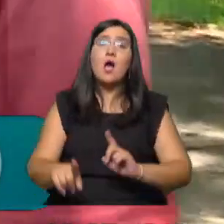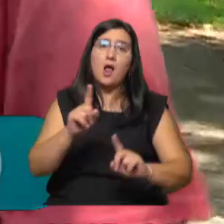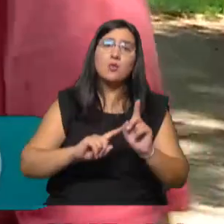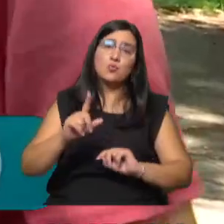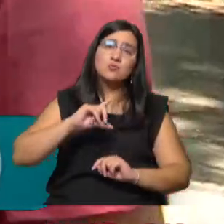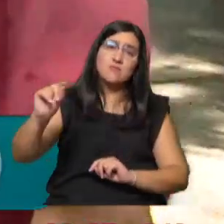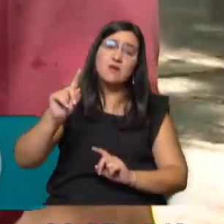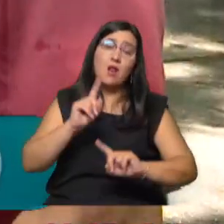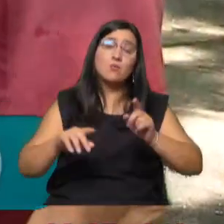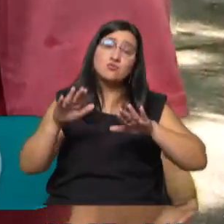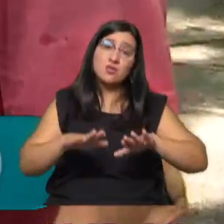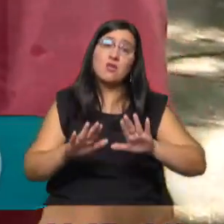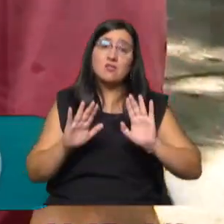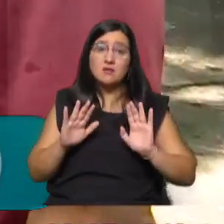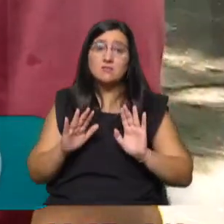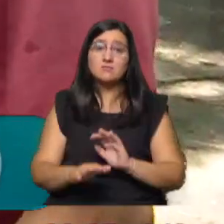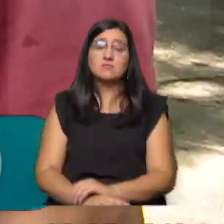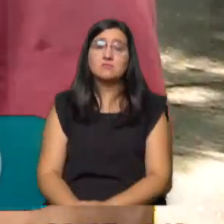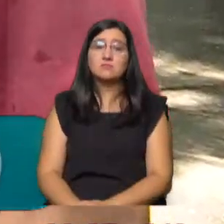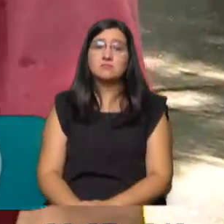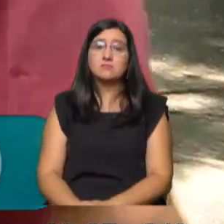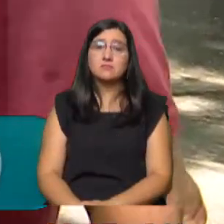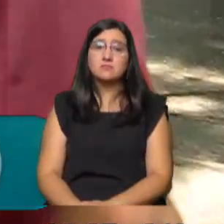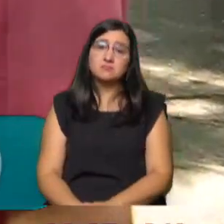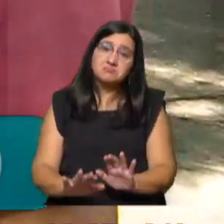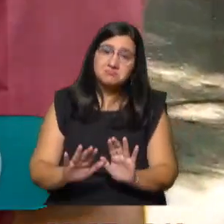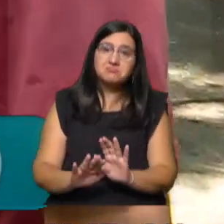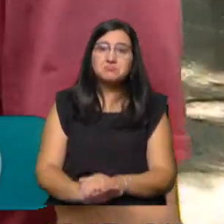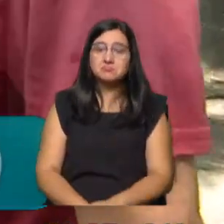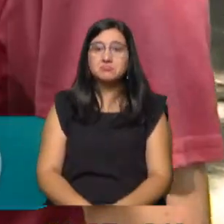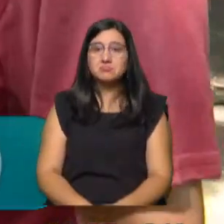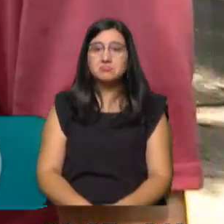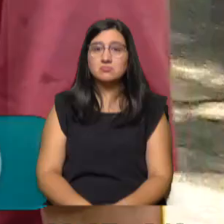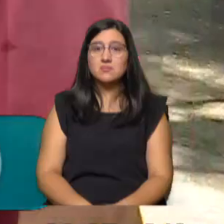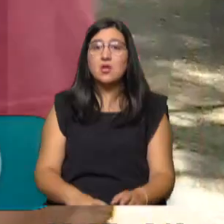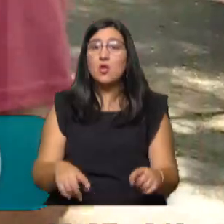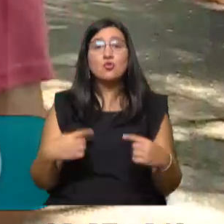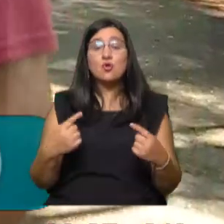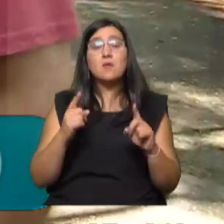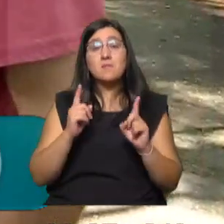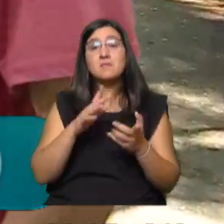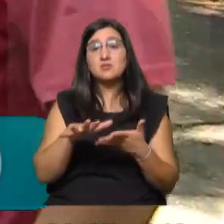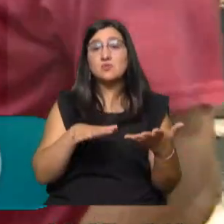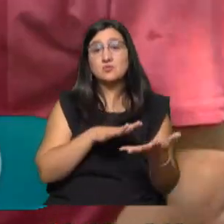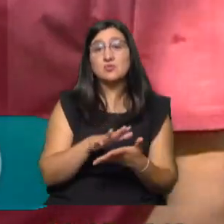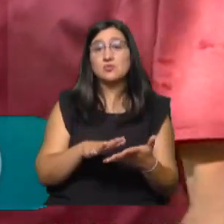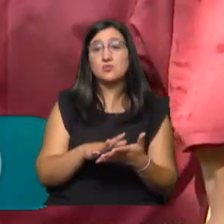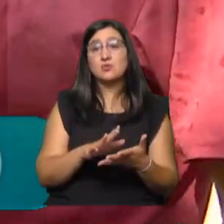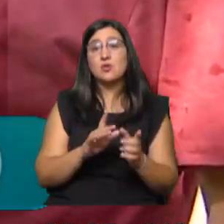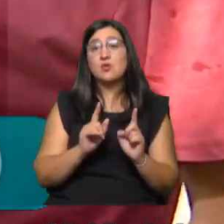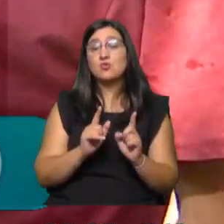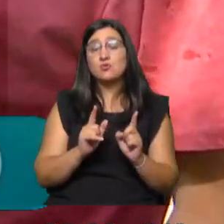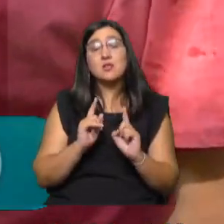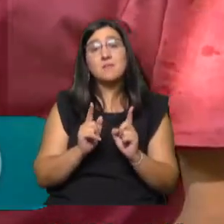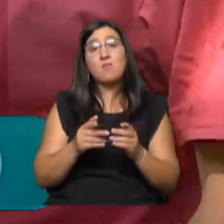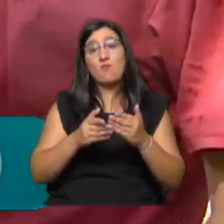sí. Qué bien. Algunos quedamos ahí todavía aguantando el palo de la carpa, dice usted. Y bueno, estamos todos en la misma. Qué lindo. Todos adentro del mismo barco.